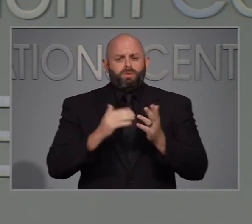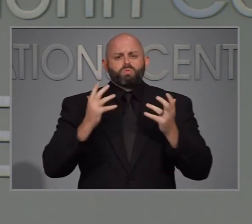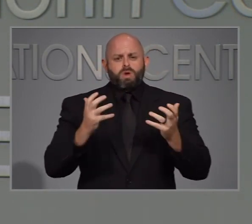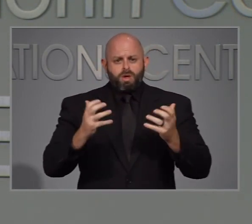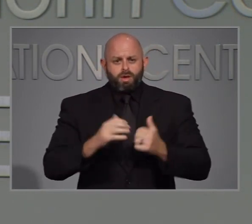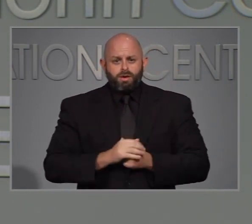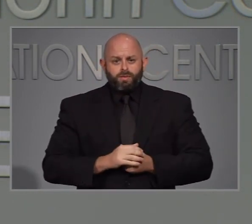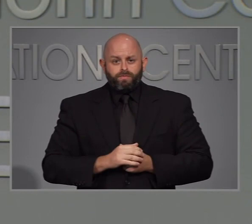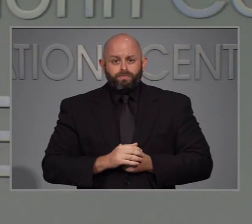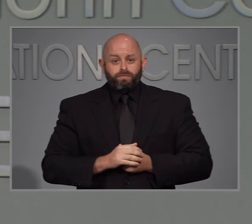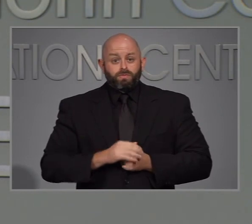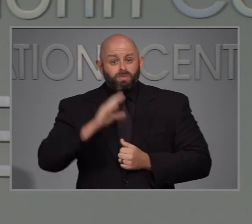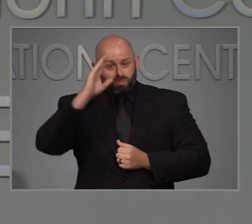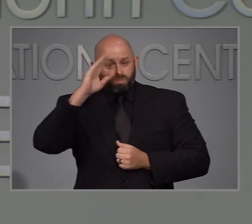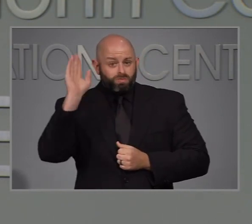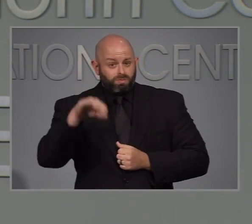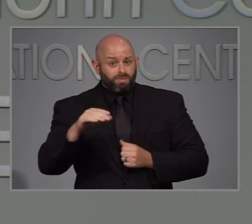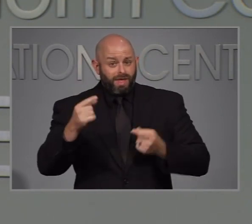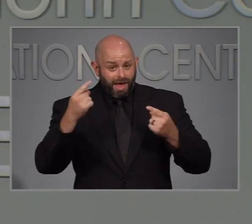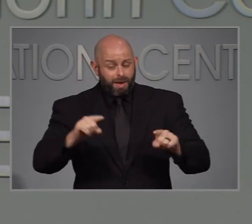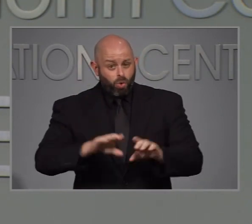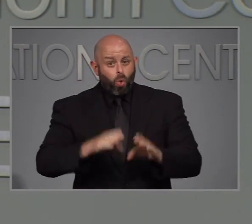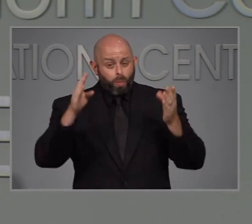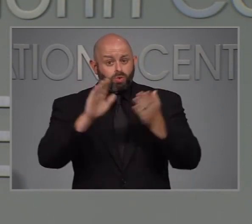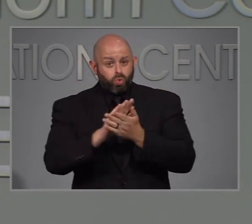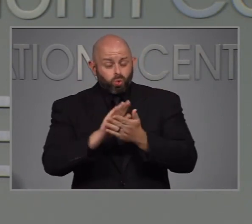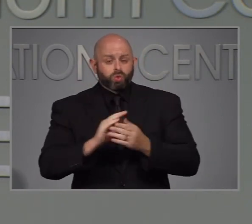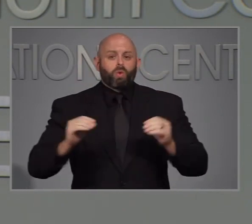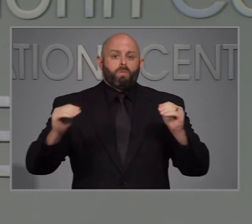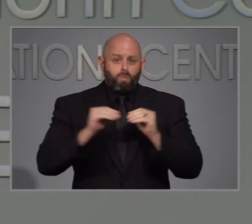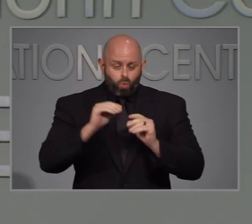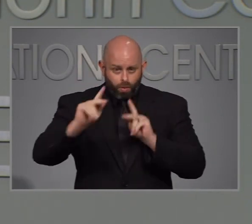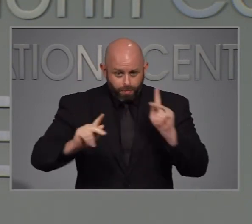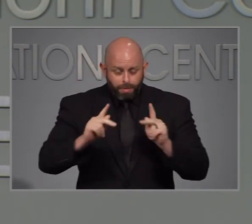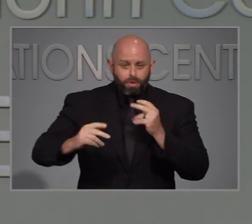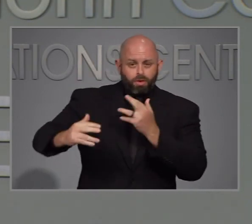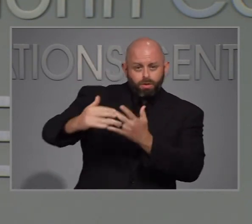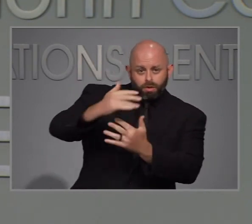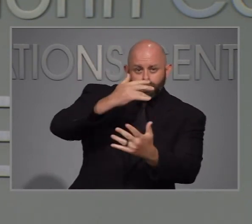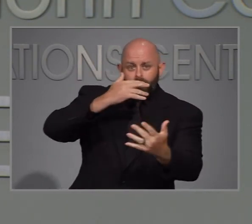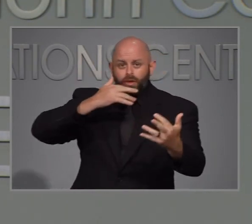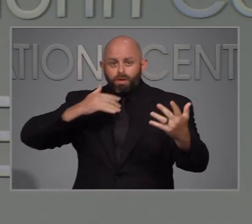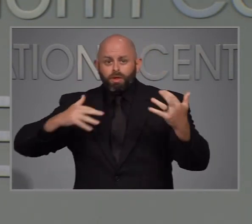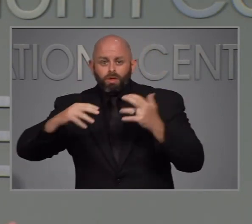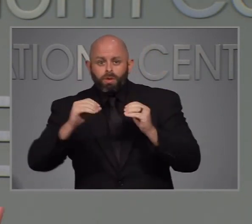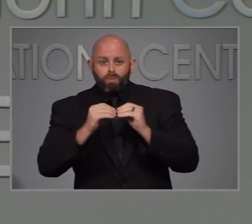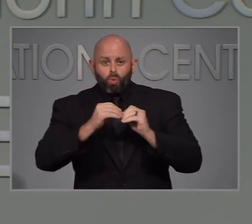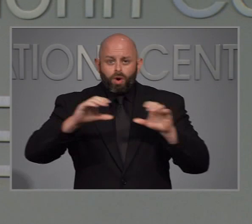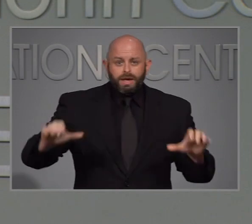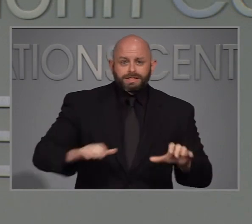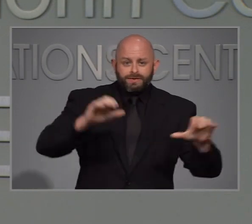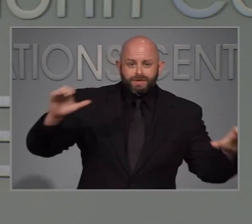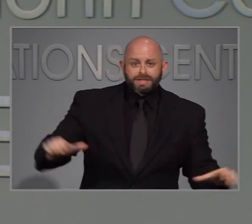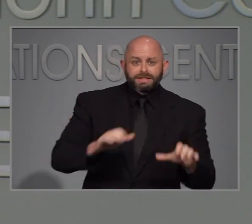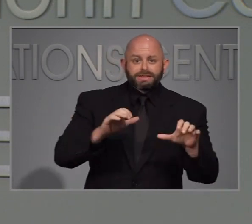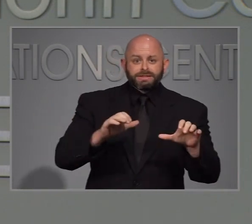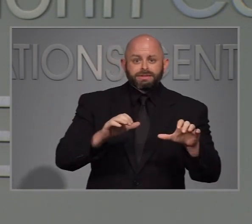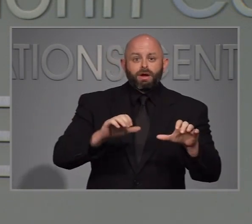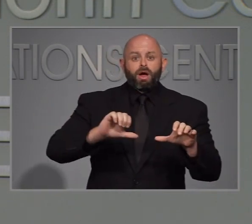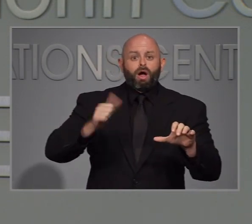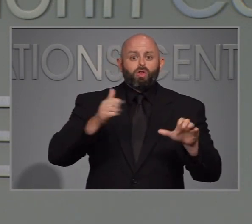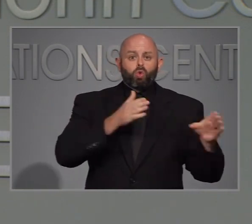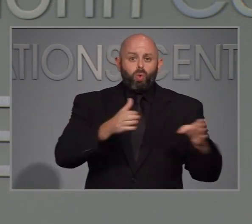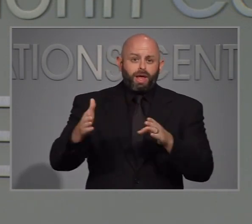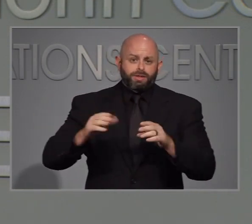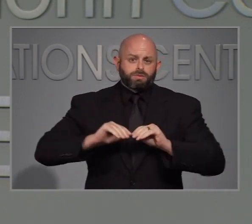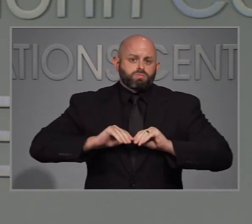Y sabemos que cuando esto suceda, va a haber mucho más movimiento, más circulación de personas, más actividad y otras maneras